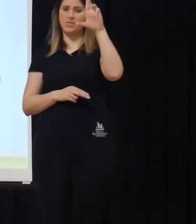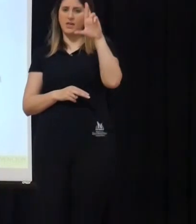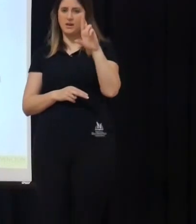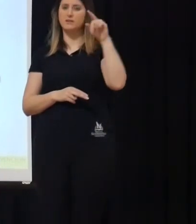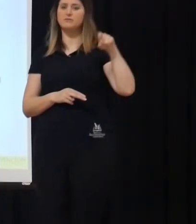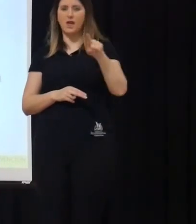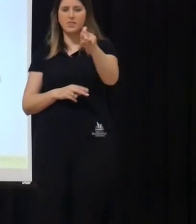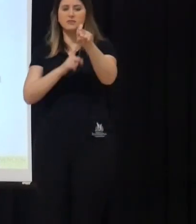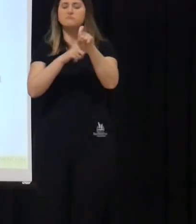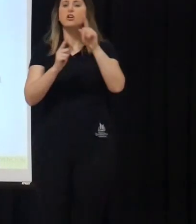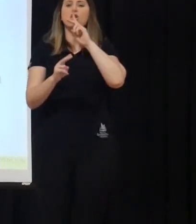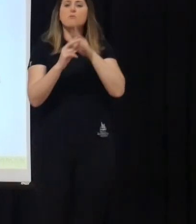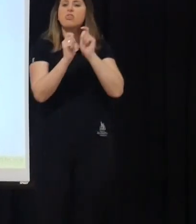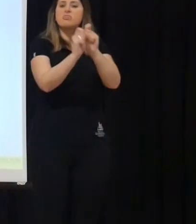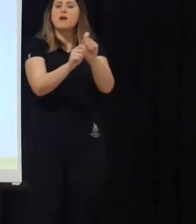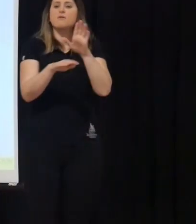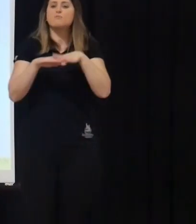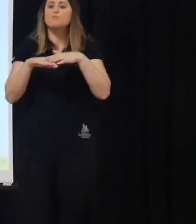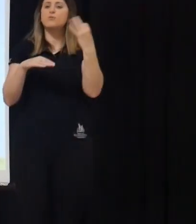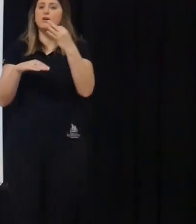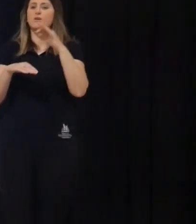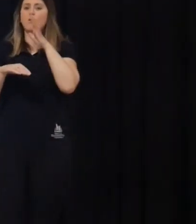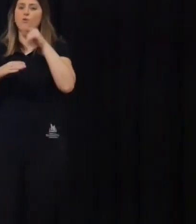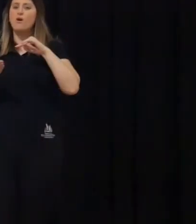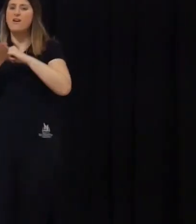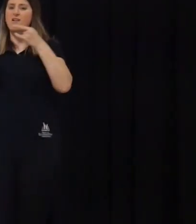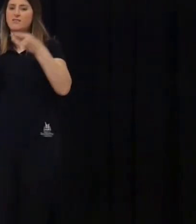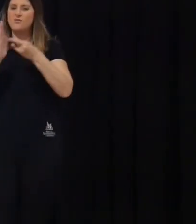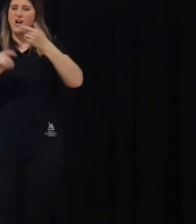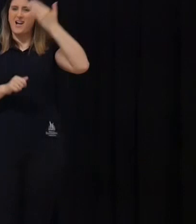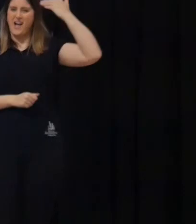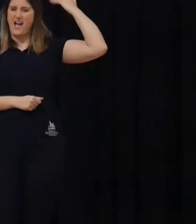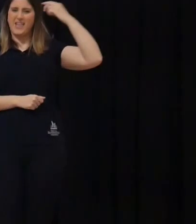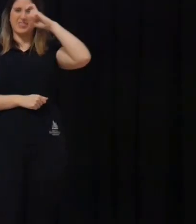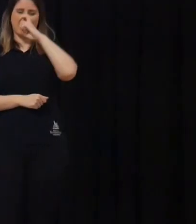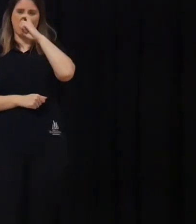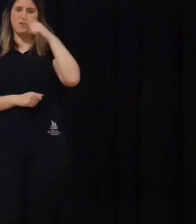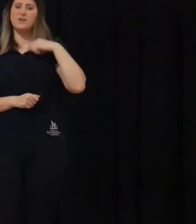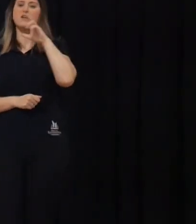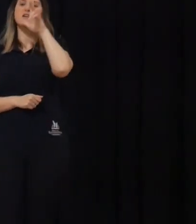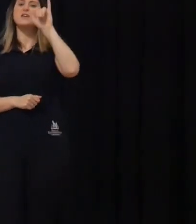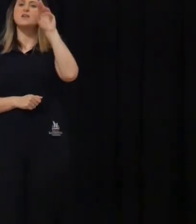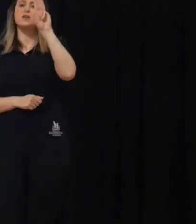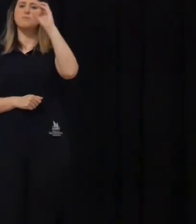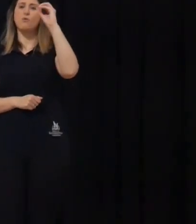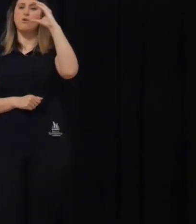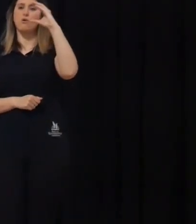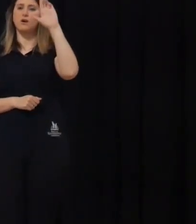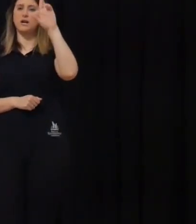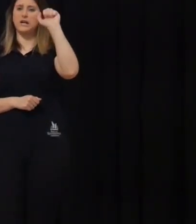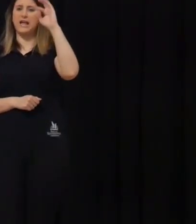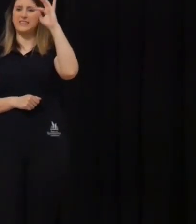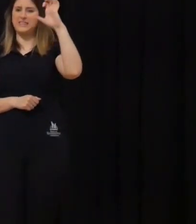se le atribuye a uno de nuestros antiguos médicos, Hipócrates. Hipócrates se basó en una historia